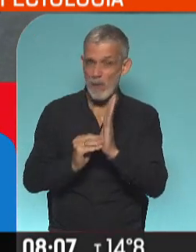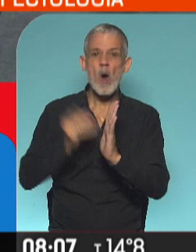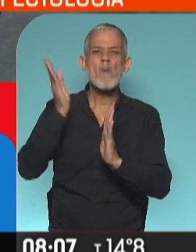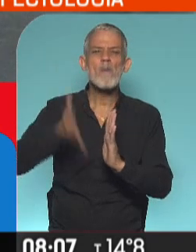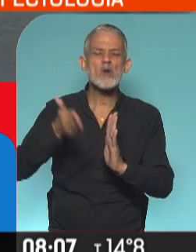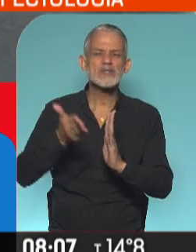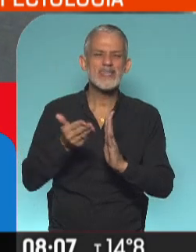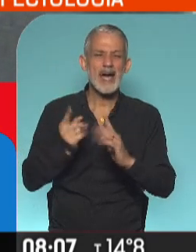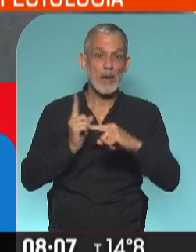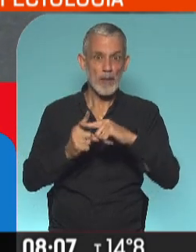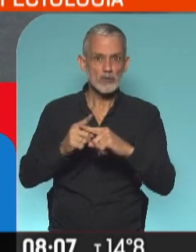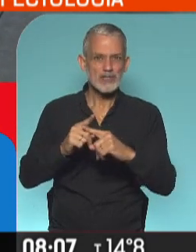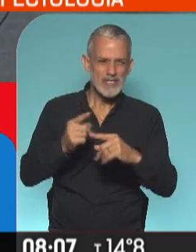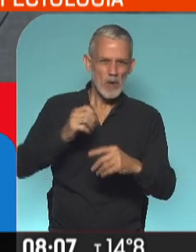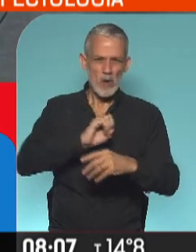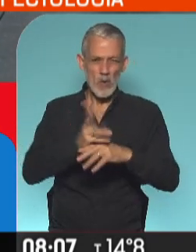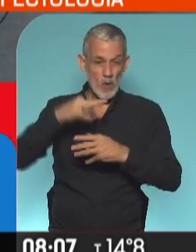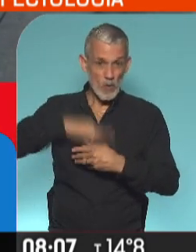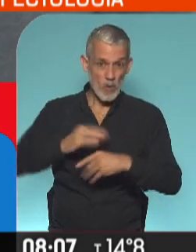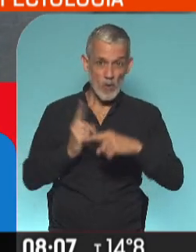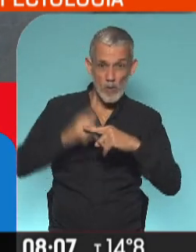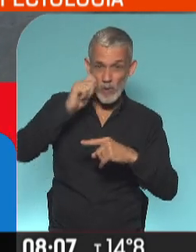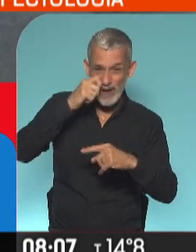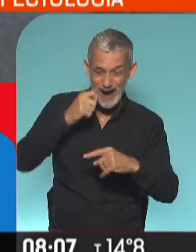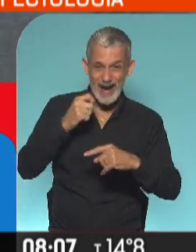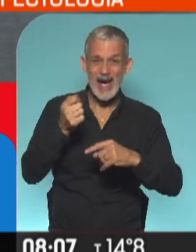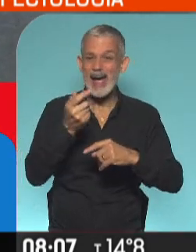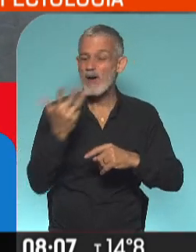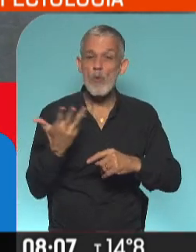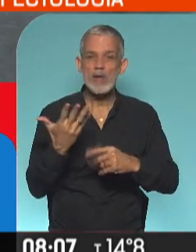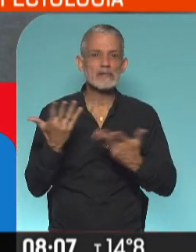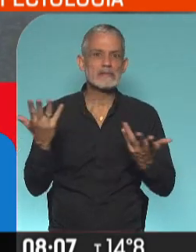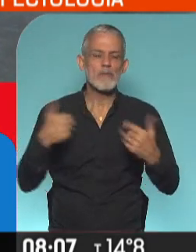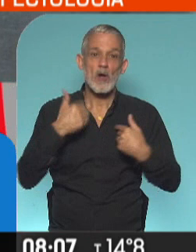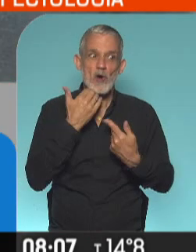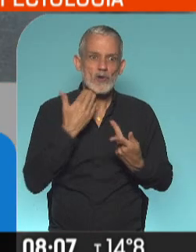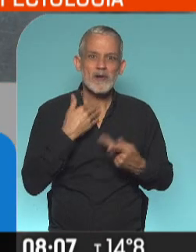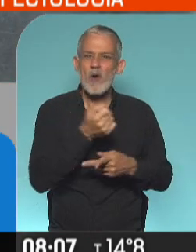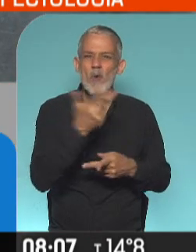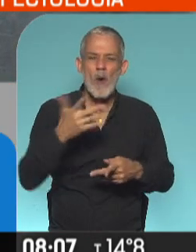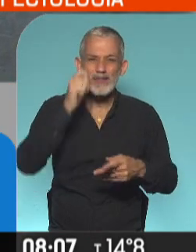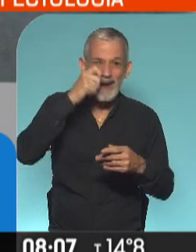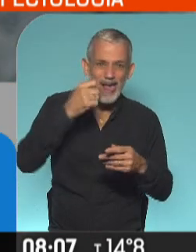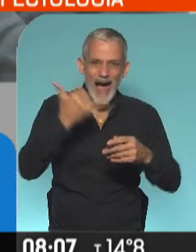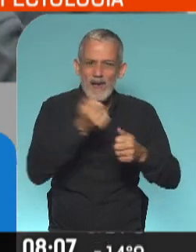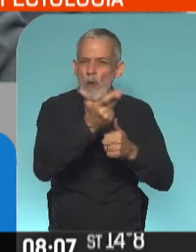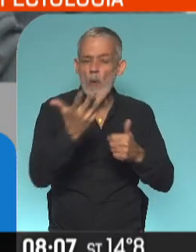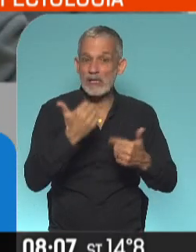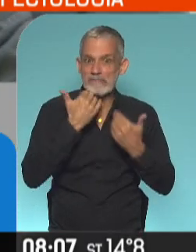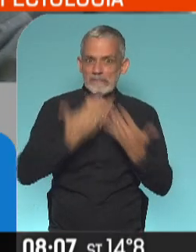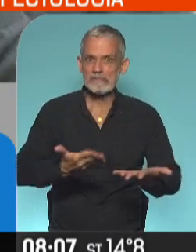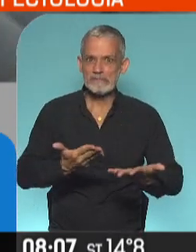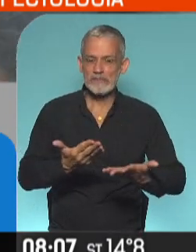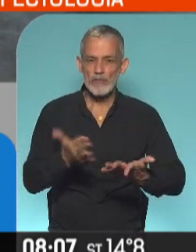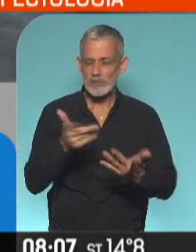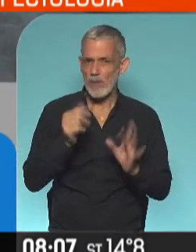de positividad de la cantidad de las pruebas que hacemos, porque no sabemos muy bien cuántas pruebas se hacen en el país. Y esto